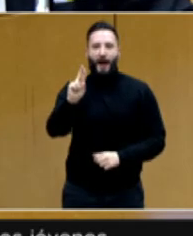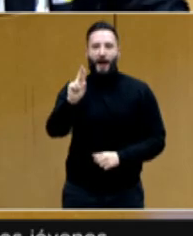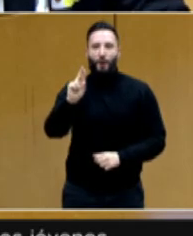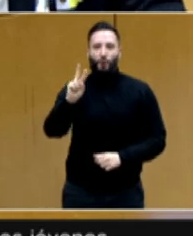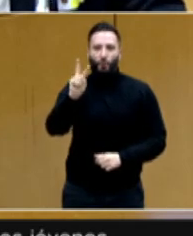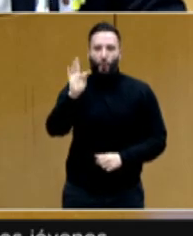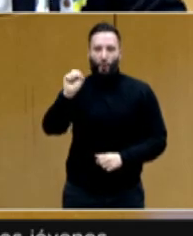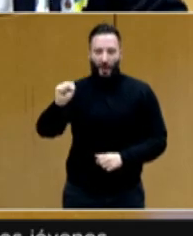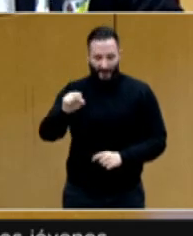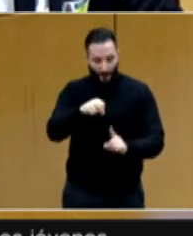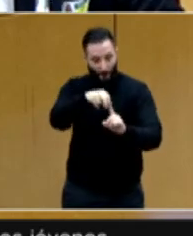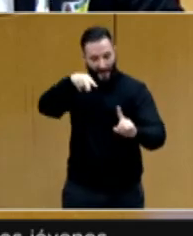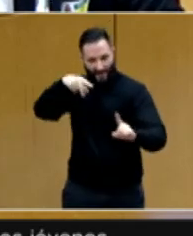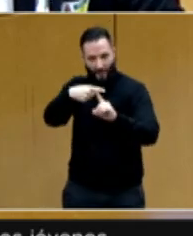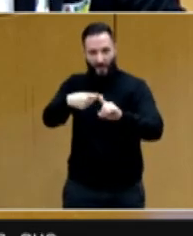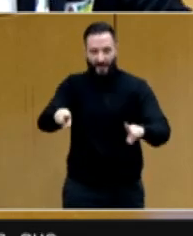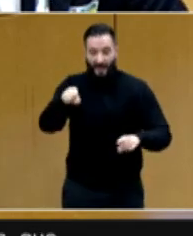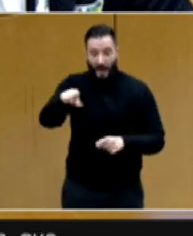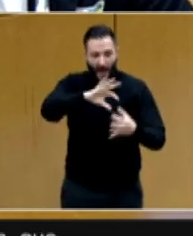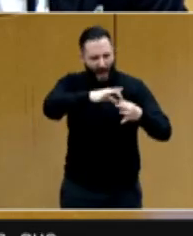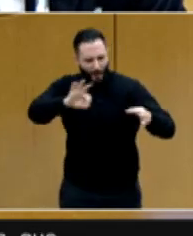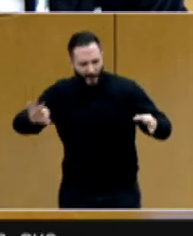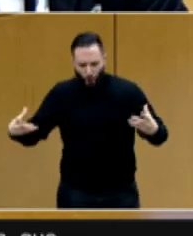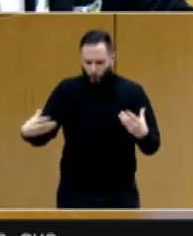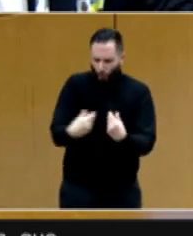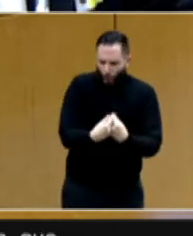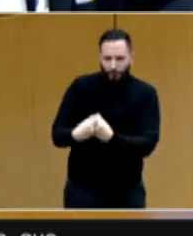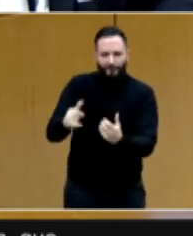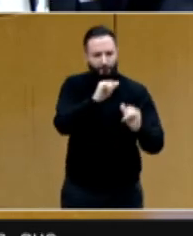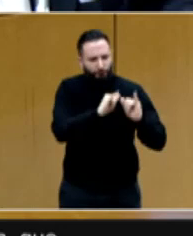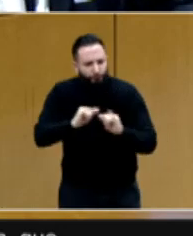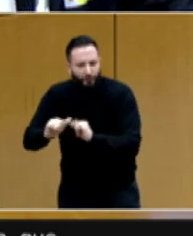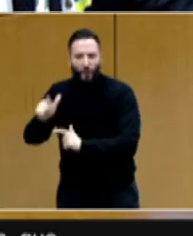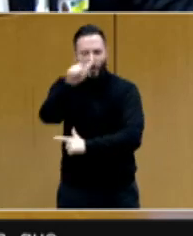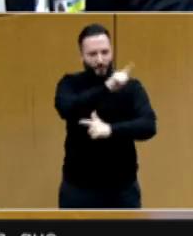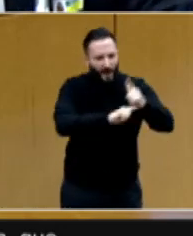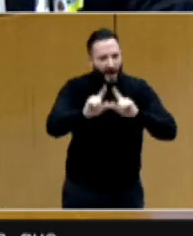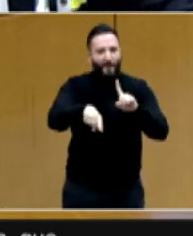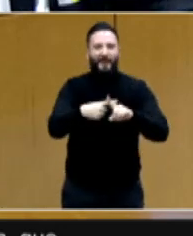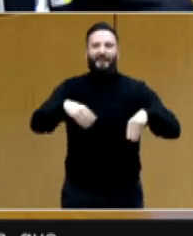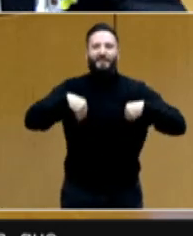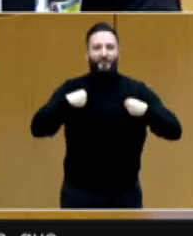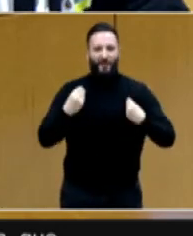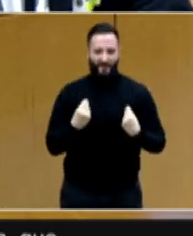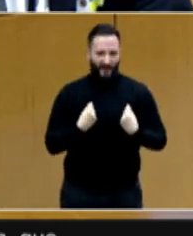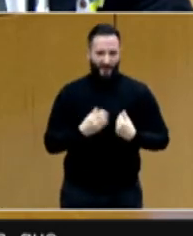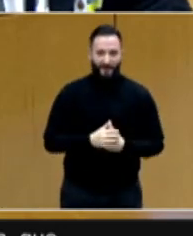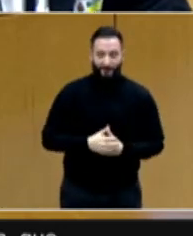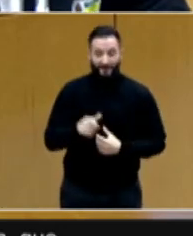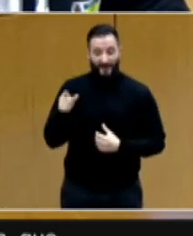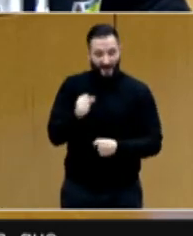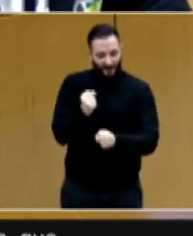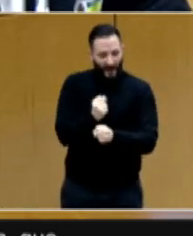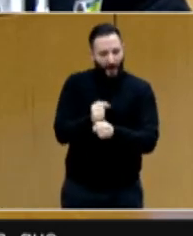que le gusta salir con amigos viajar y disfrutar de la vida trabaja en el